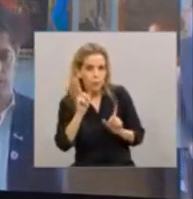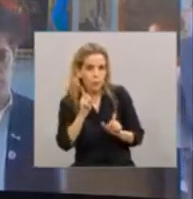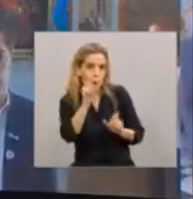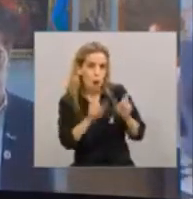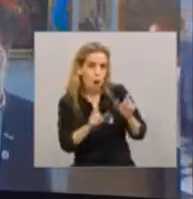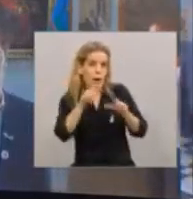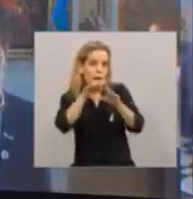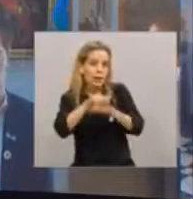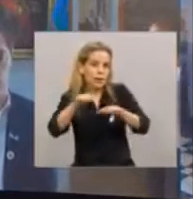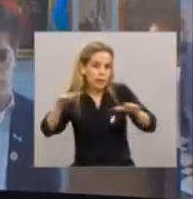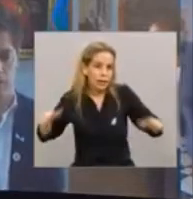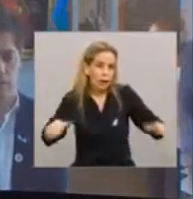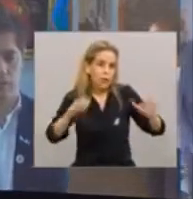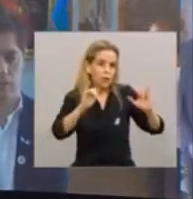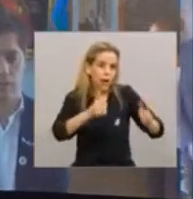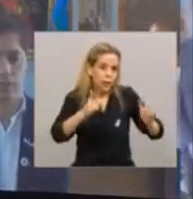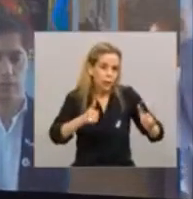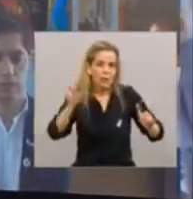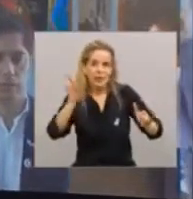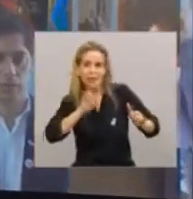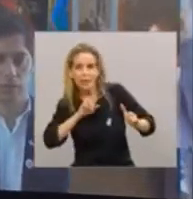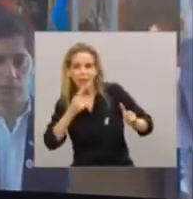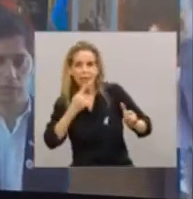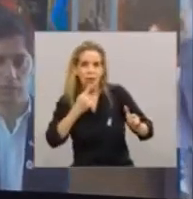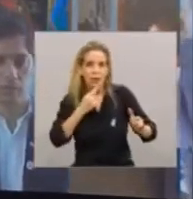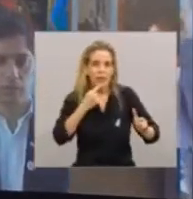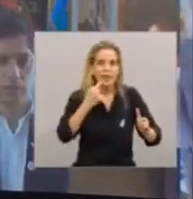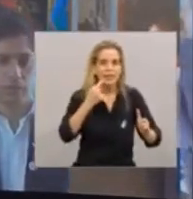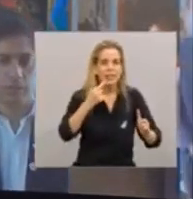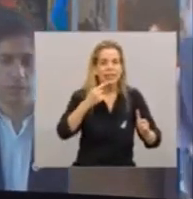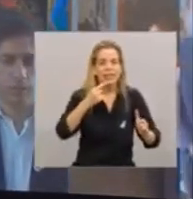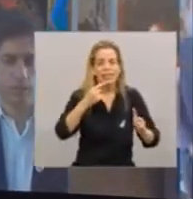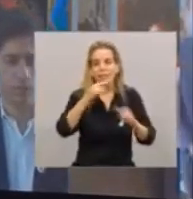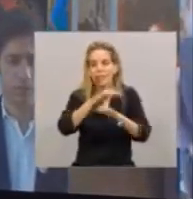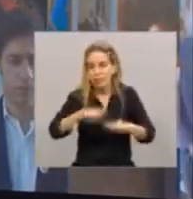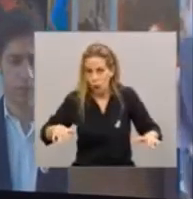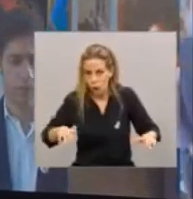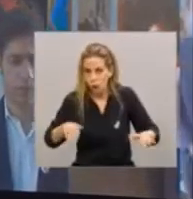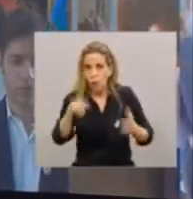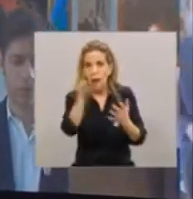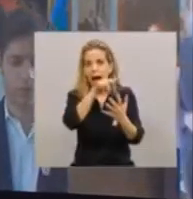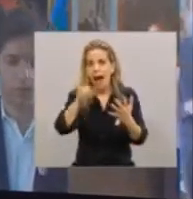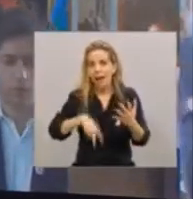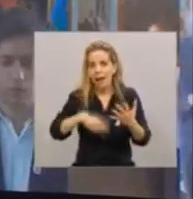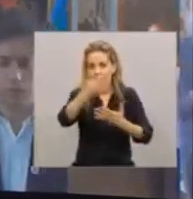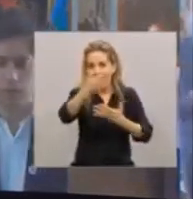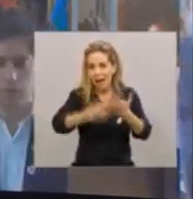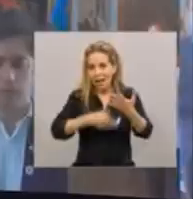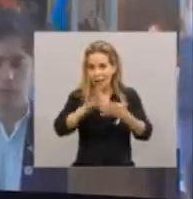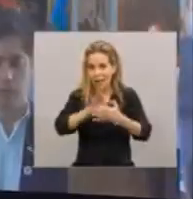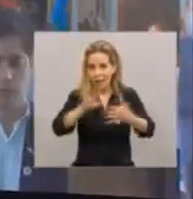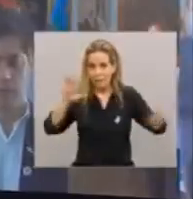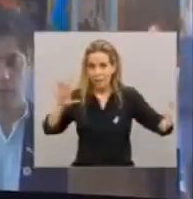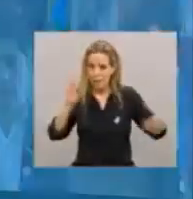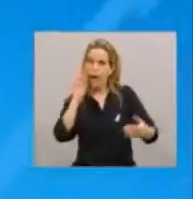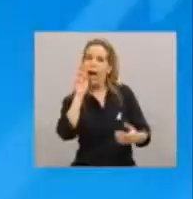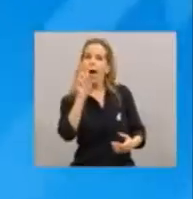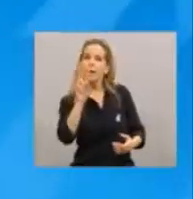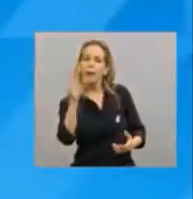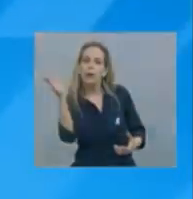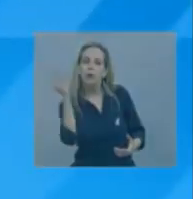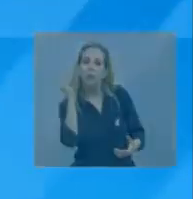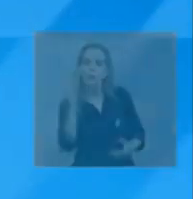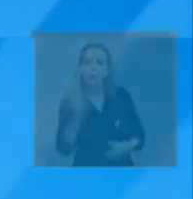niños niñas niñez en el acta de la independencia vamos a abrirlas